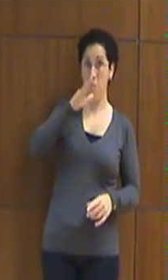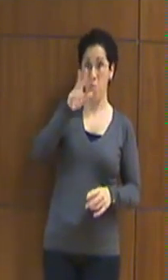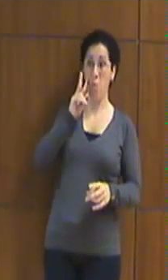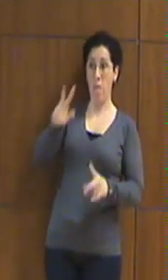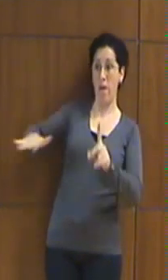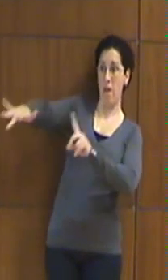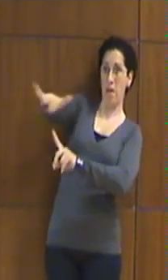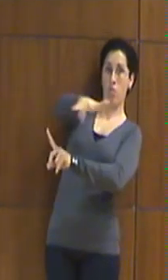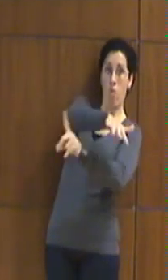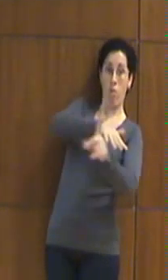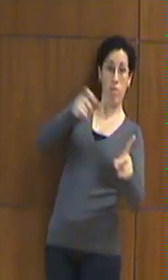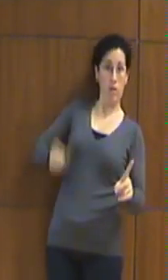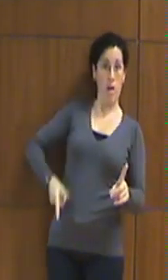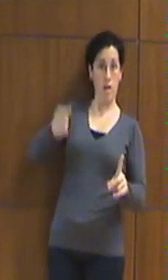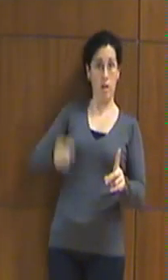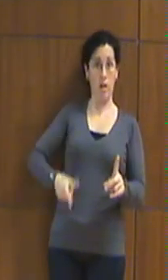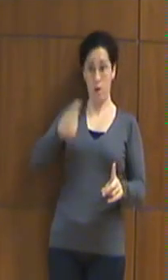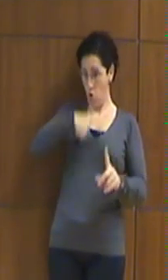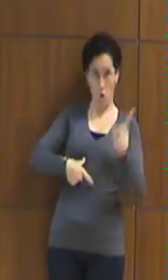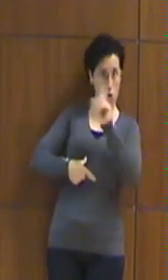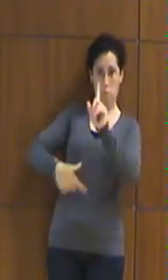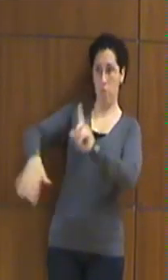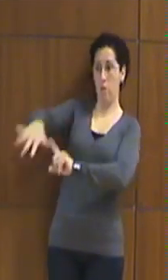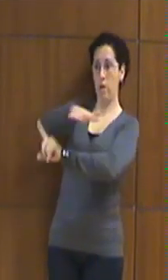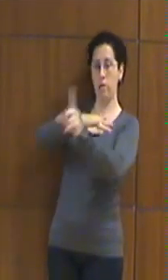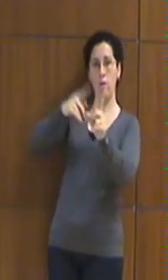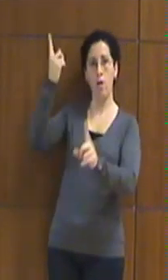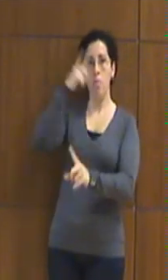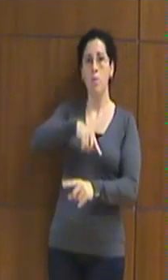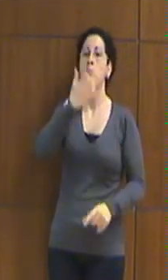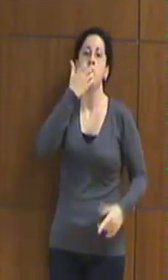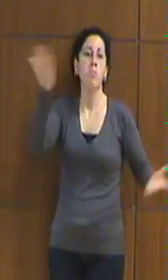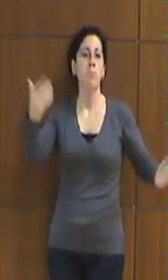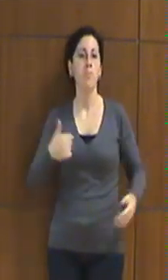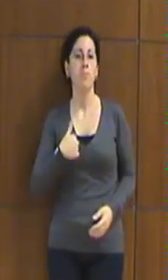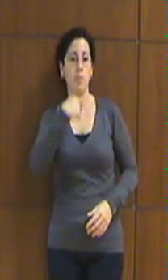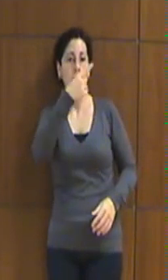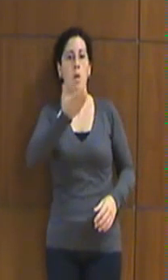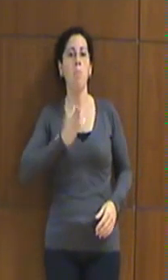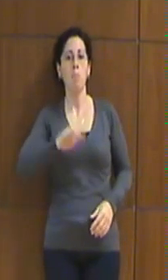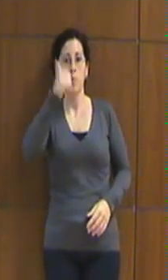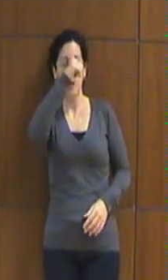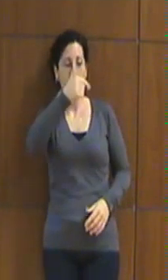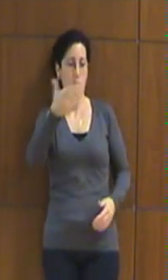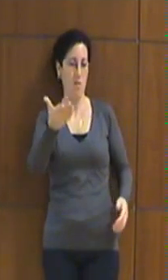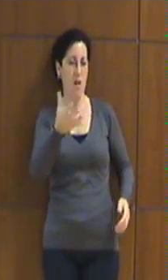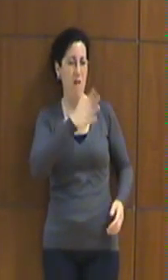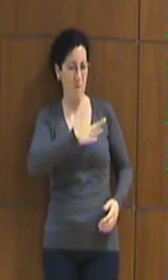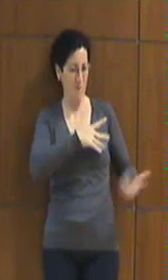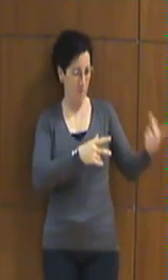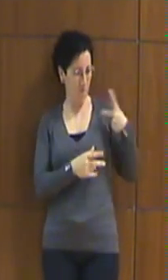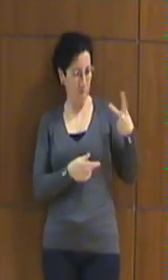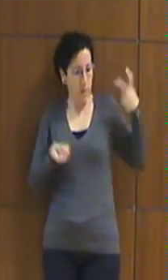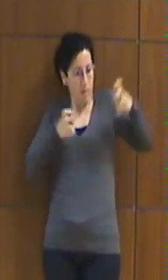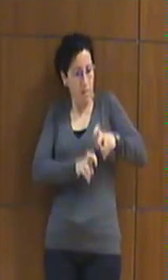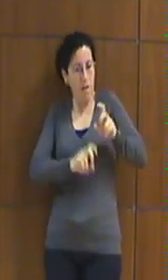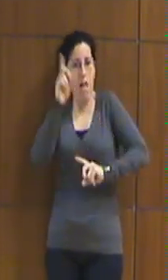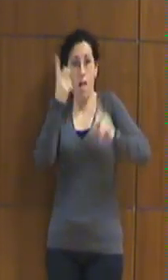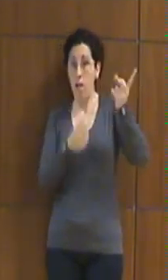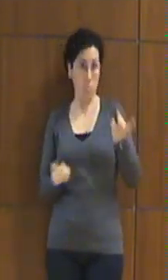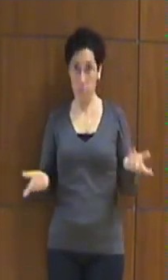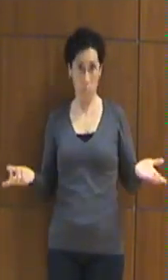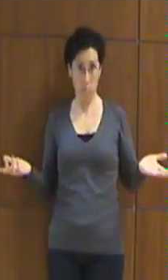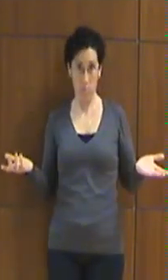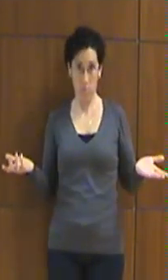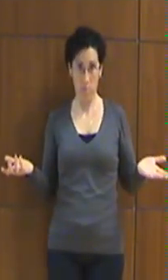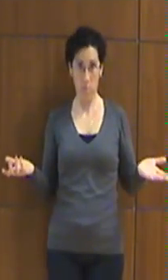entorno, Rafael. Es decir, es que ahora yo quiero decirle a mi hijo, oye, ¿por qué no te sientas un buen rato conmigo? Pero yo pienso que esas